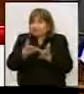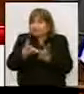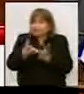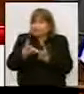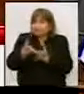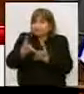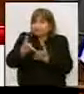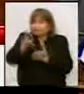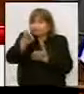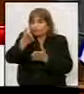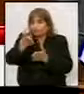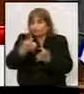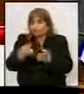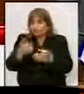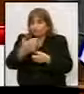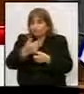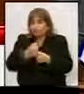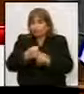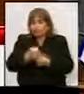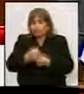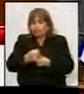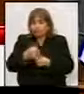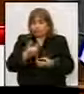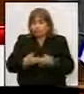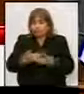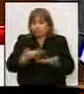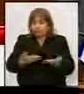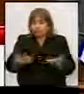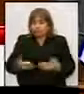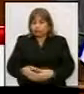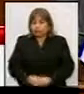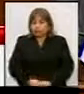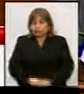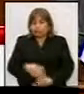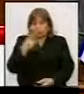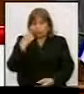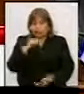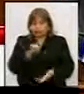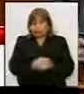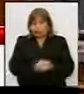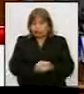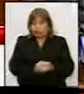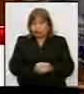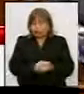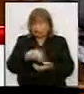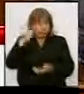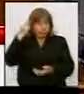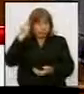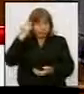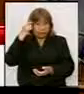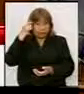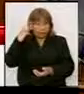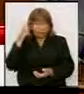viabilizar la recuperación de estos recursos para que la política del